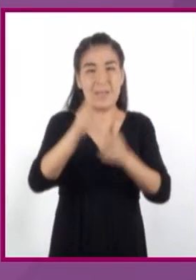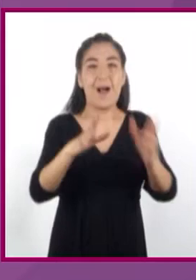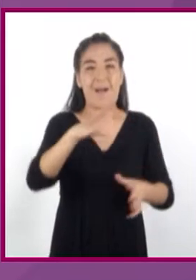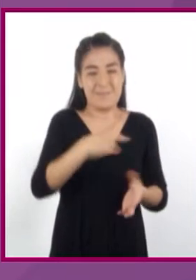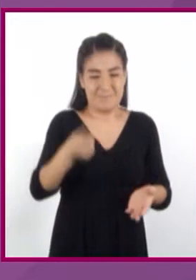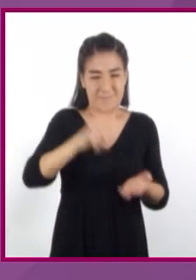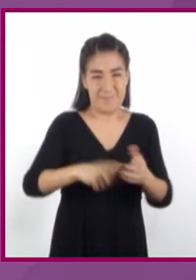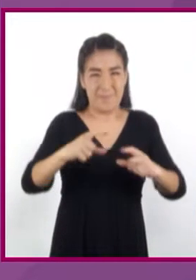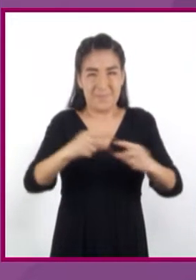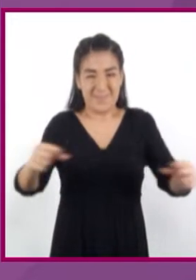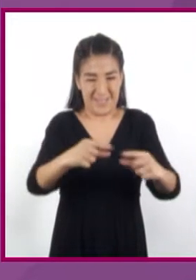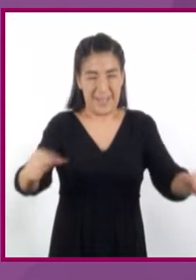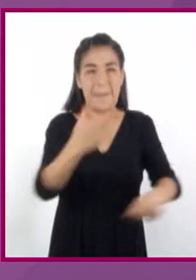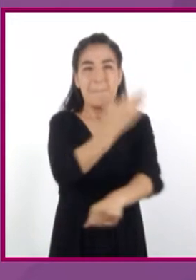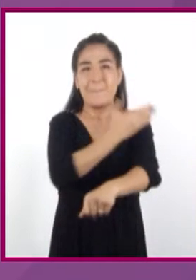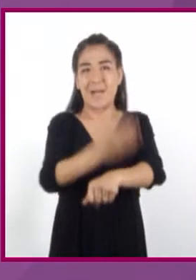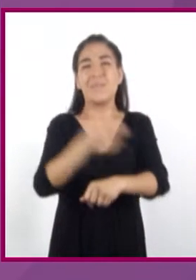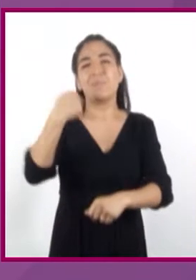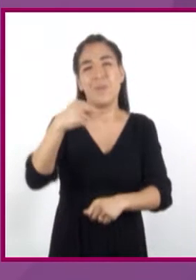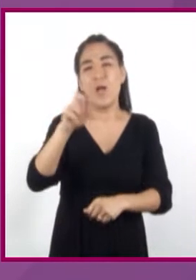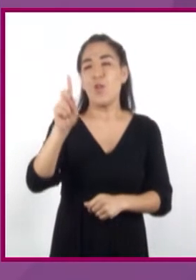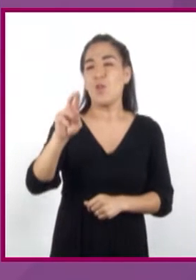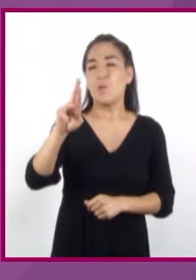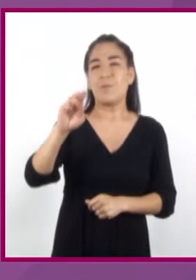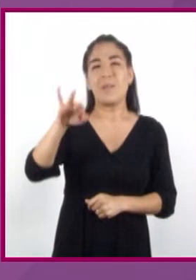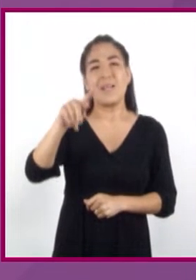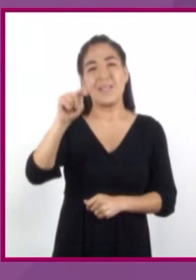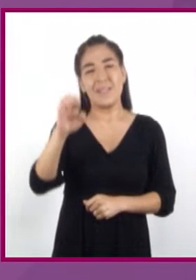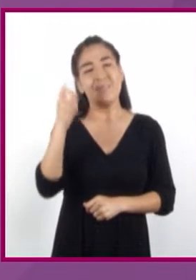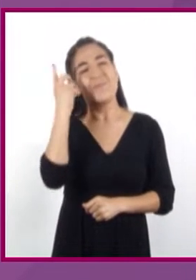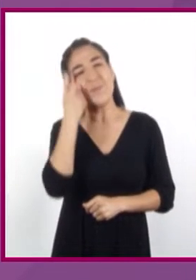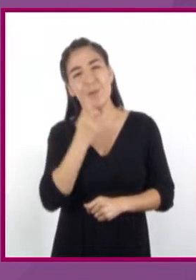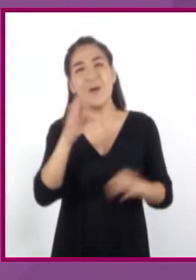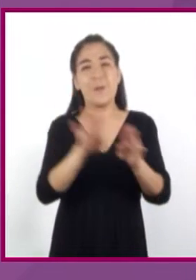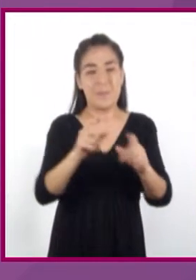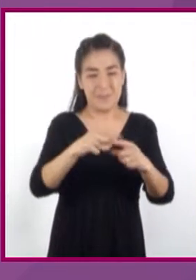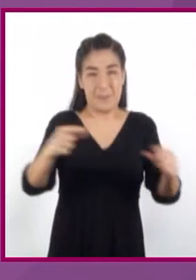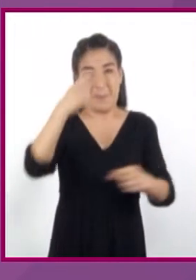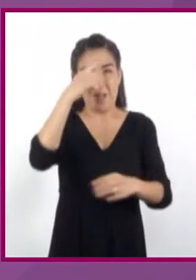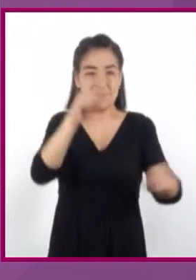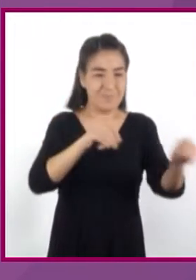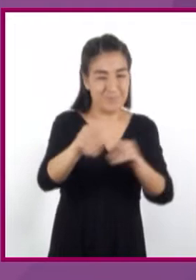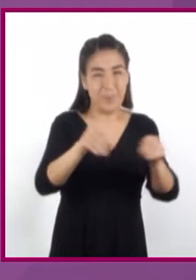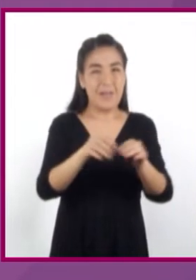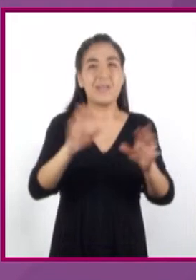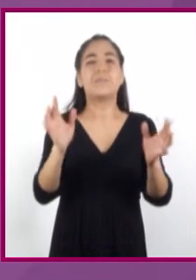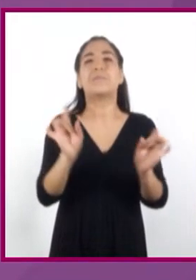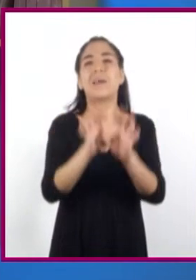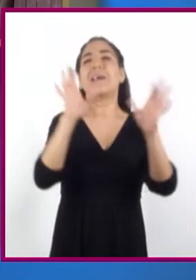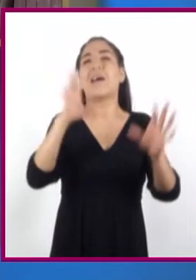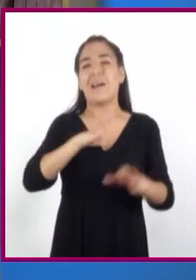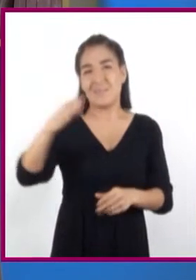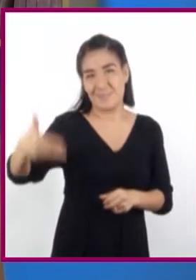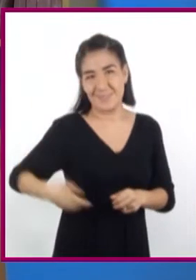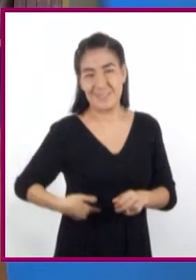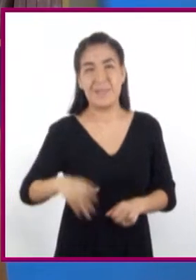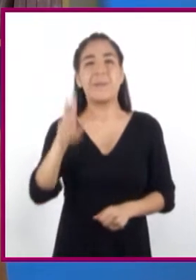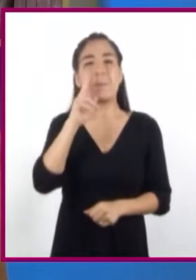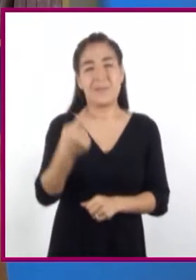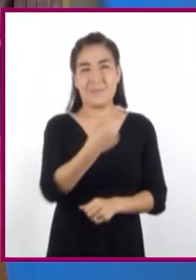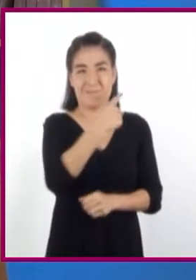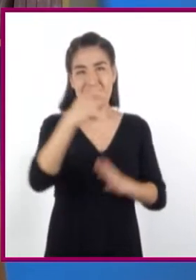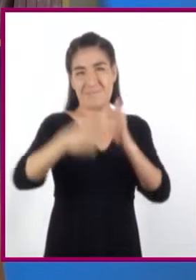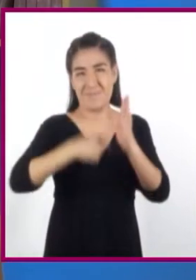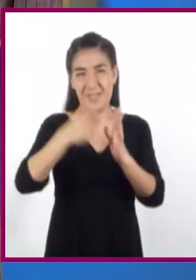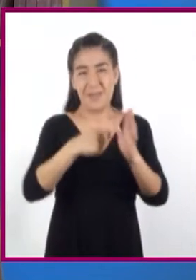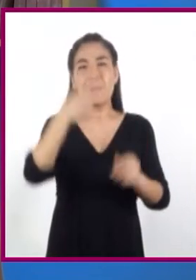madera llamados durmientes para evitar que las vigas de metal se muevan y se ocasione un accidente. Veamos el siguiente